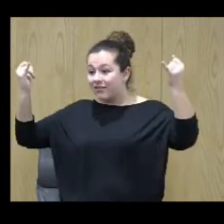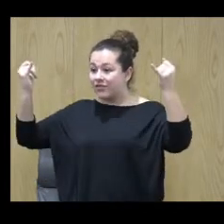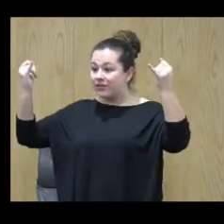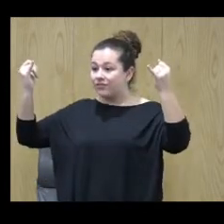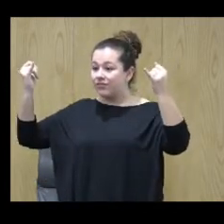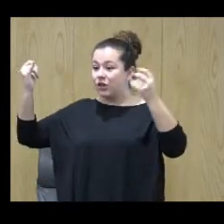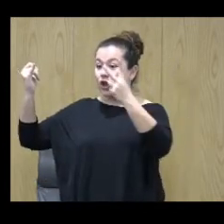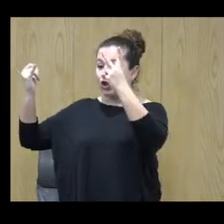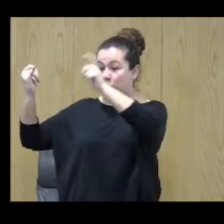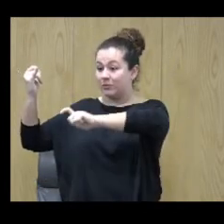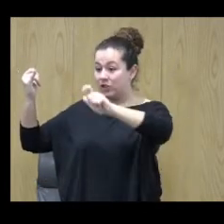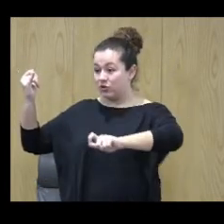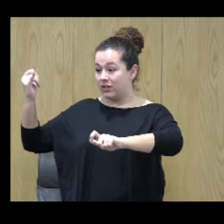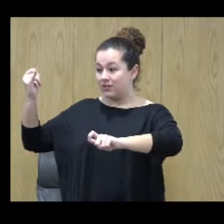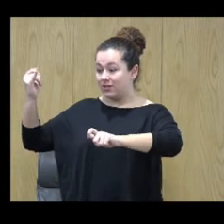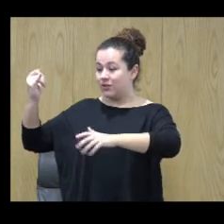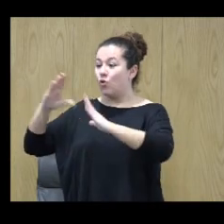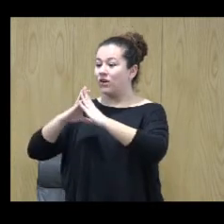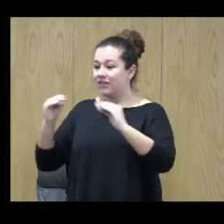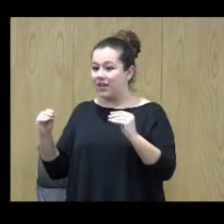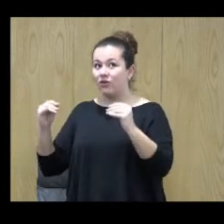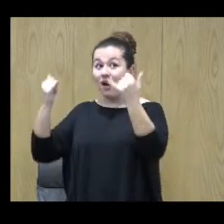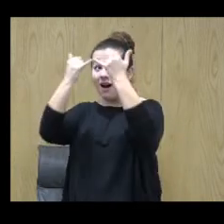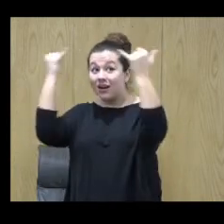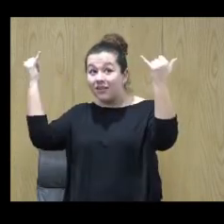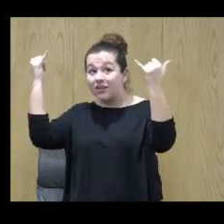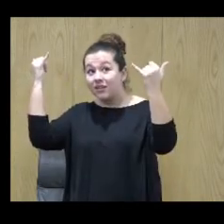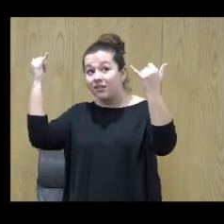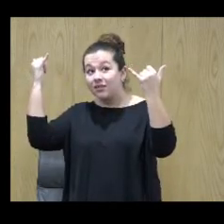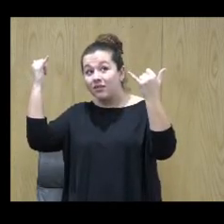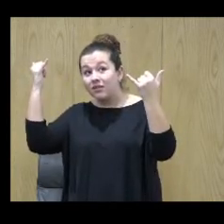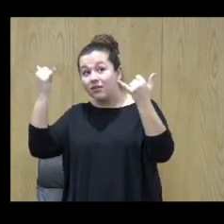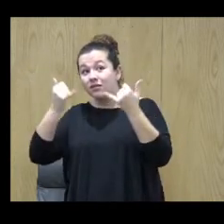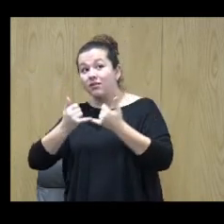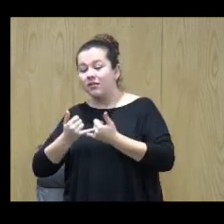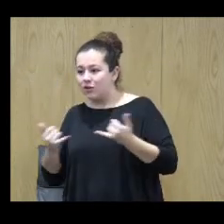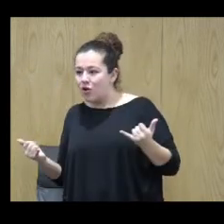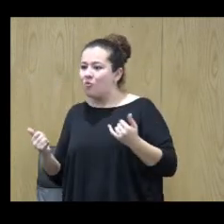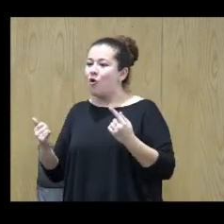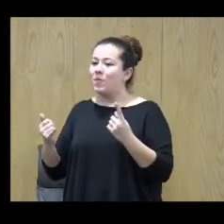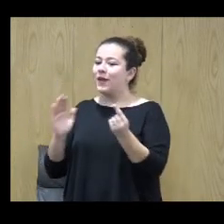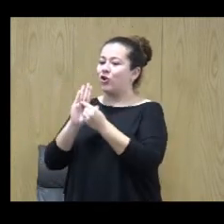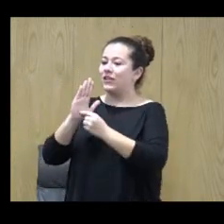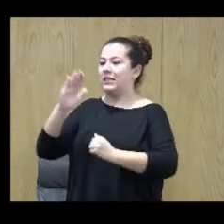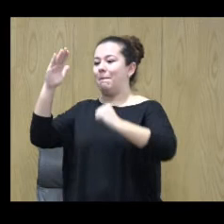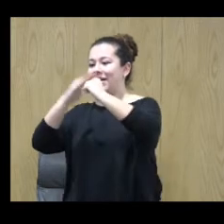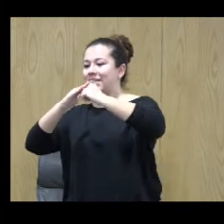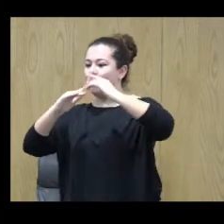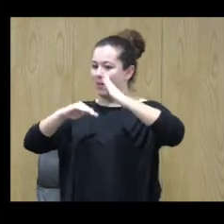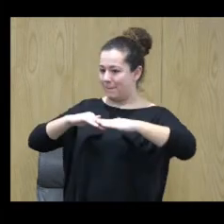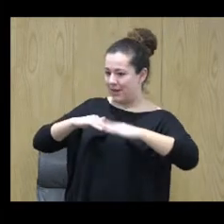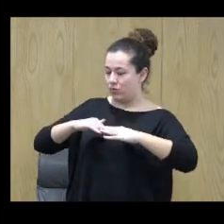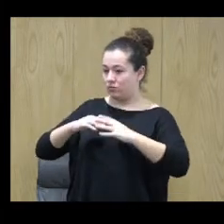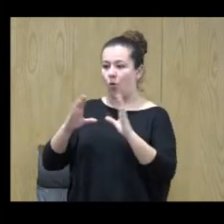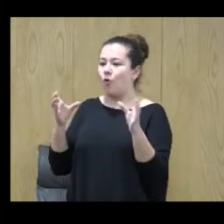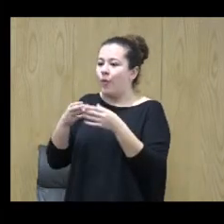los universitarios y esa franja de por arriba y por abajo es como las notas máximas, las notas mínimas que sacan. Entonces, es un grupo muy homogéneo, es decir,